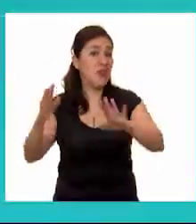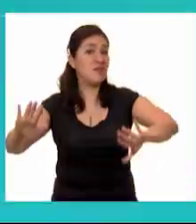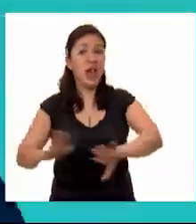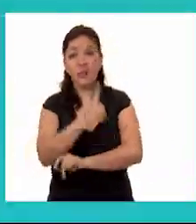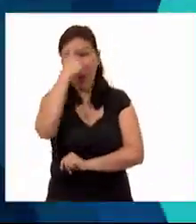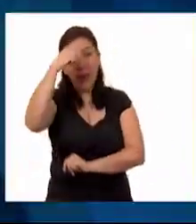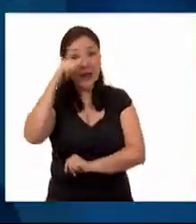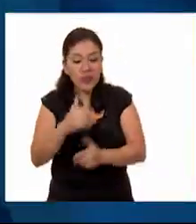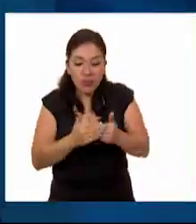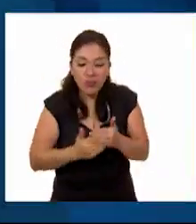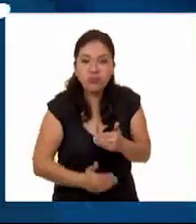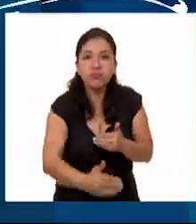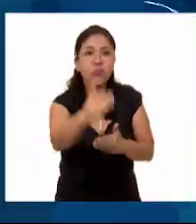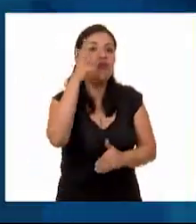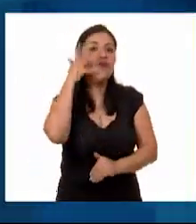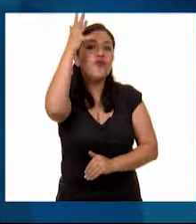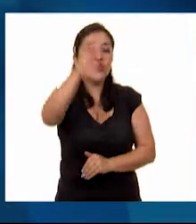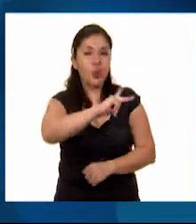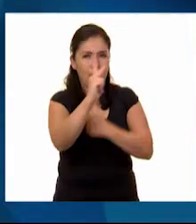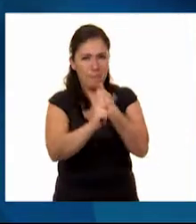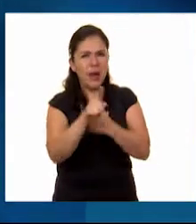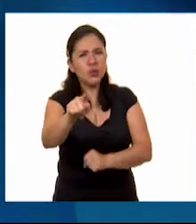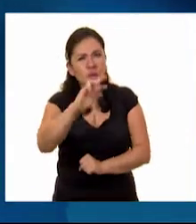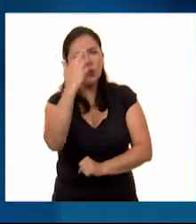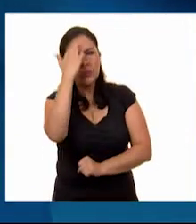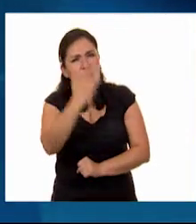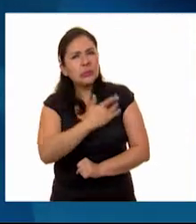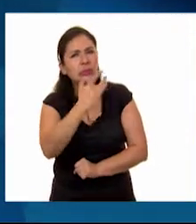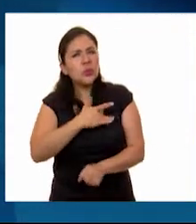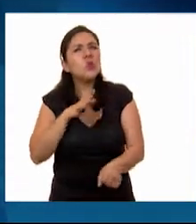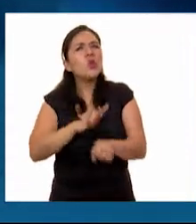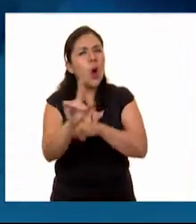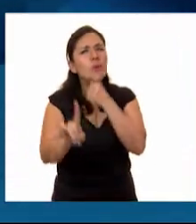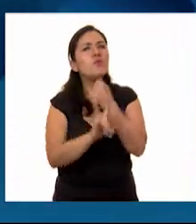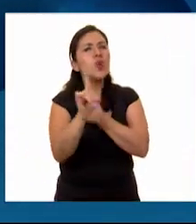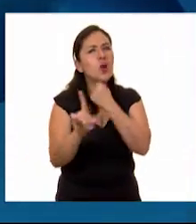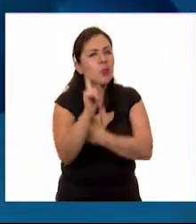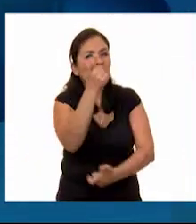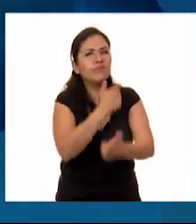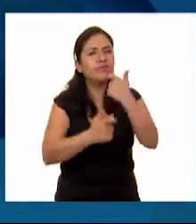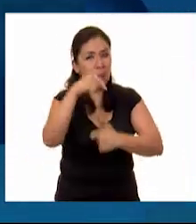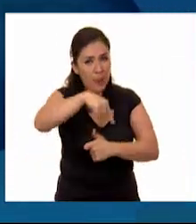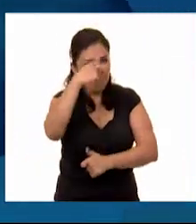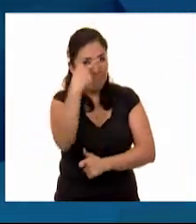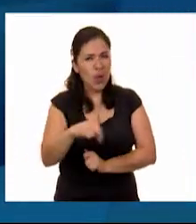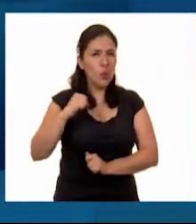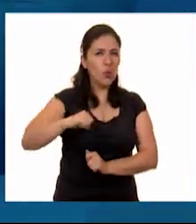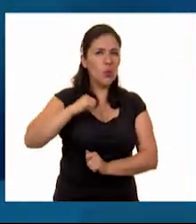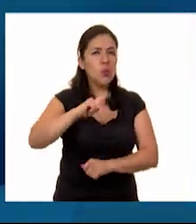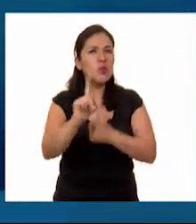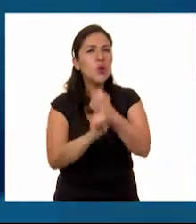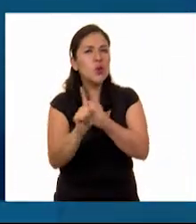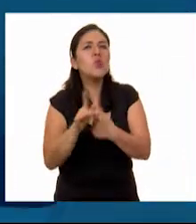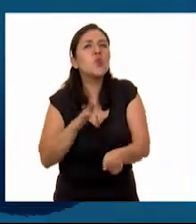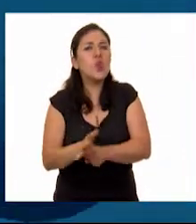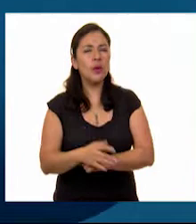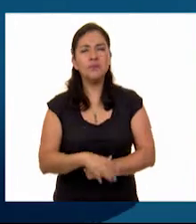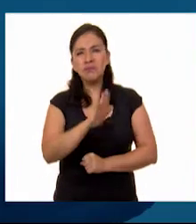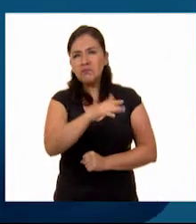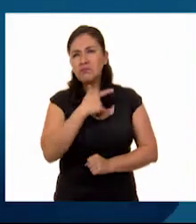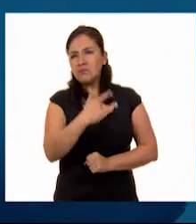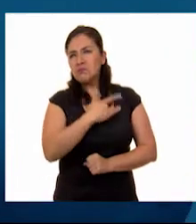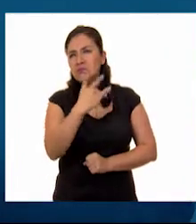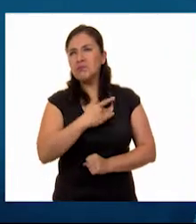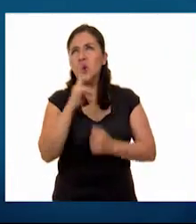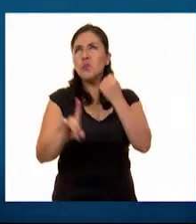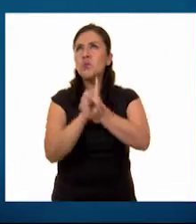del país. ¿Recuerdan cuáles fueron las crisis económicas que afectaron a México en estos años? Yo recuerdo que hablamos de la crisis